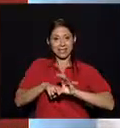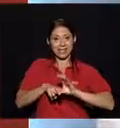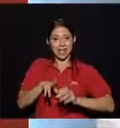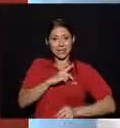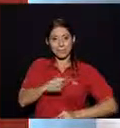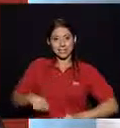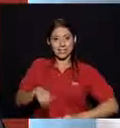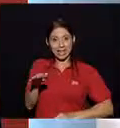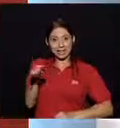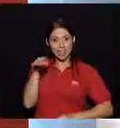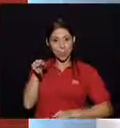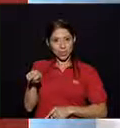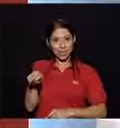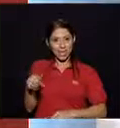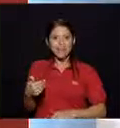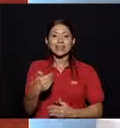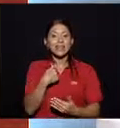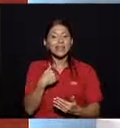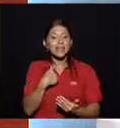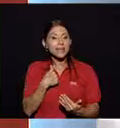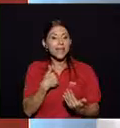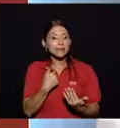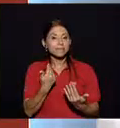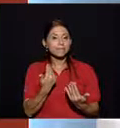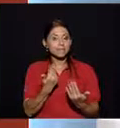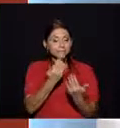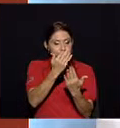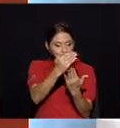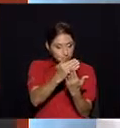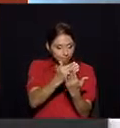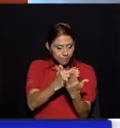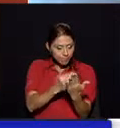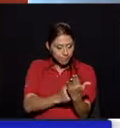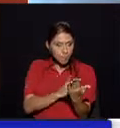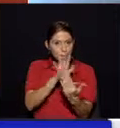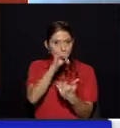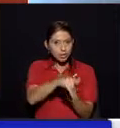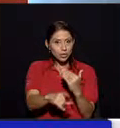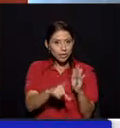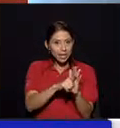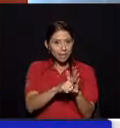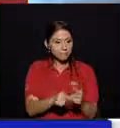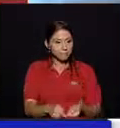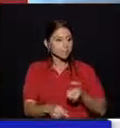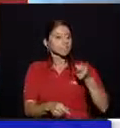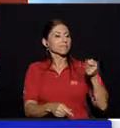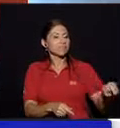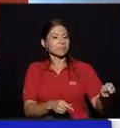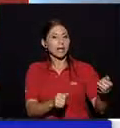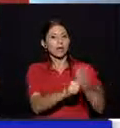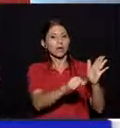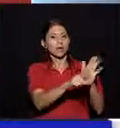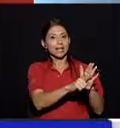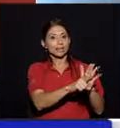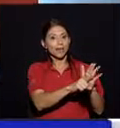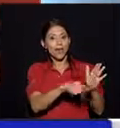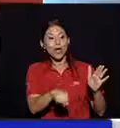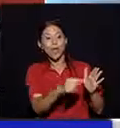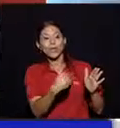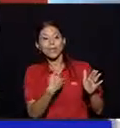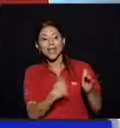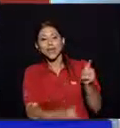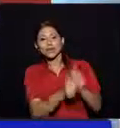en Zapote, tenía un grupo de proyectos de ley que pasaba al Congreso y como tenía mayoría,